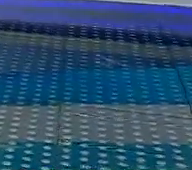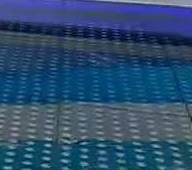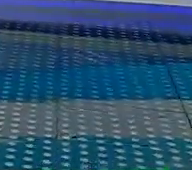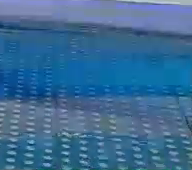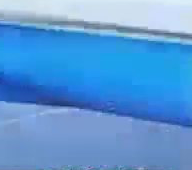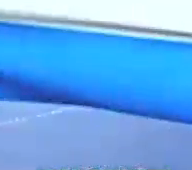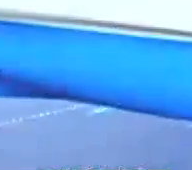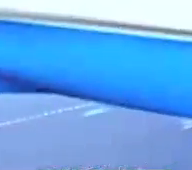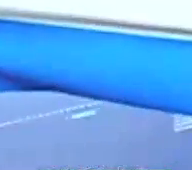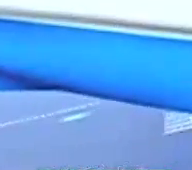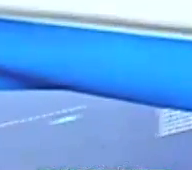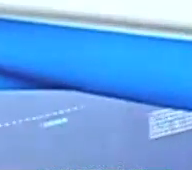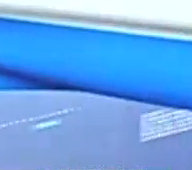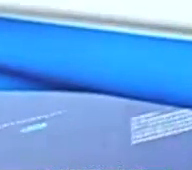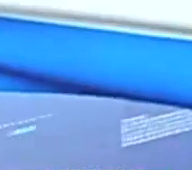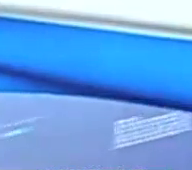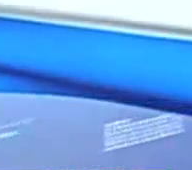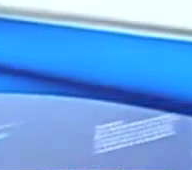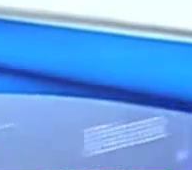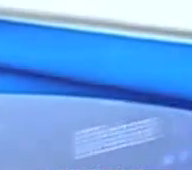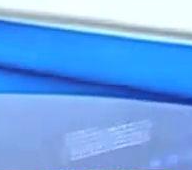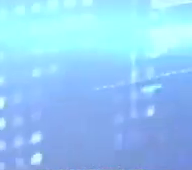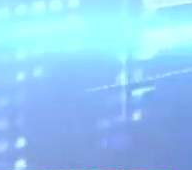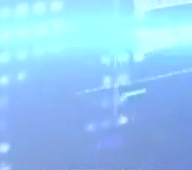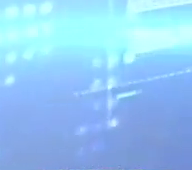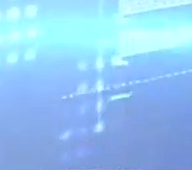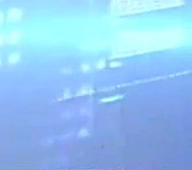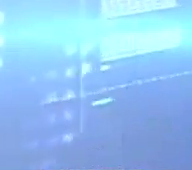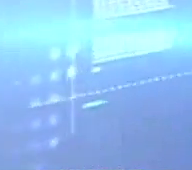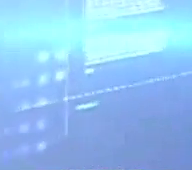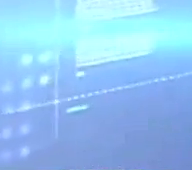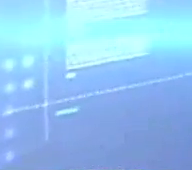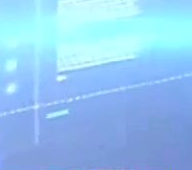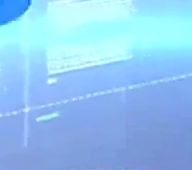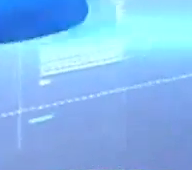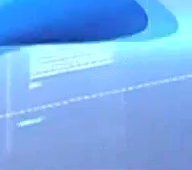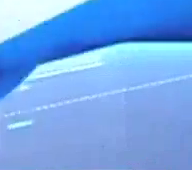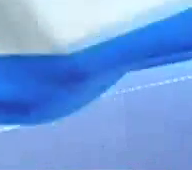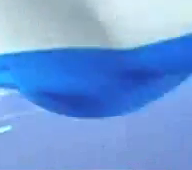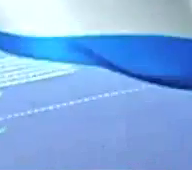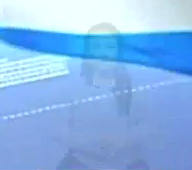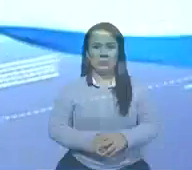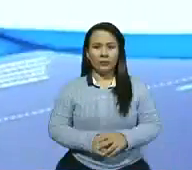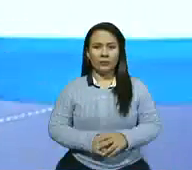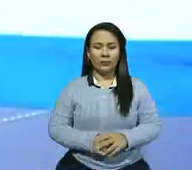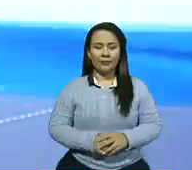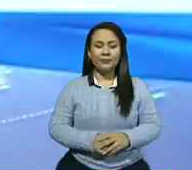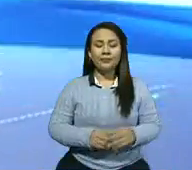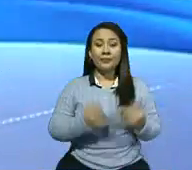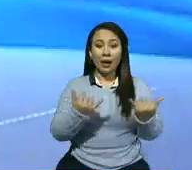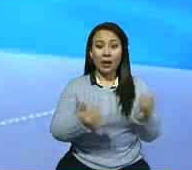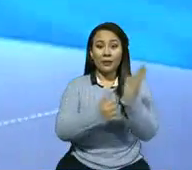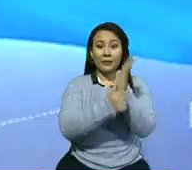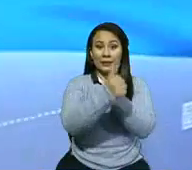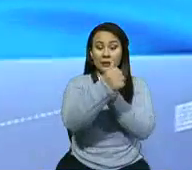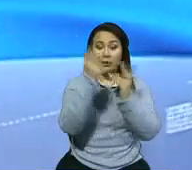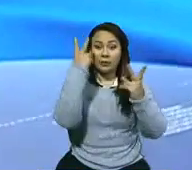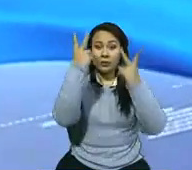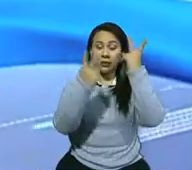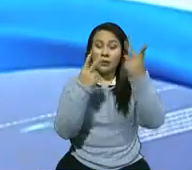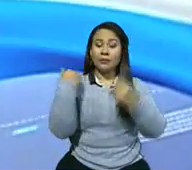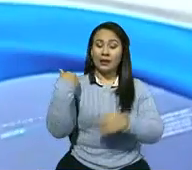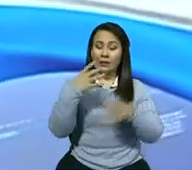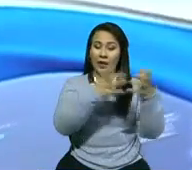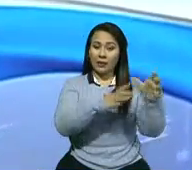española. Y el Ministerio de Turismo, a propósito de ello, presentó la agenda de eventos por las fiestas julianas. Estos están llenos de